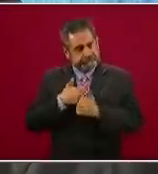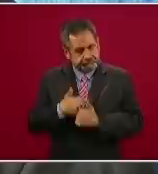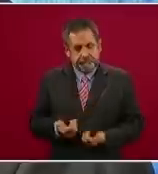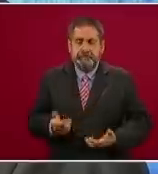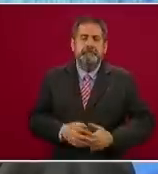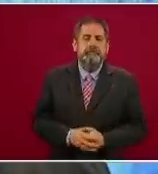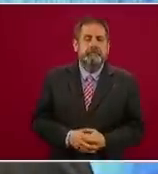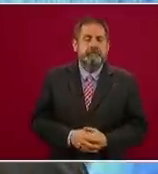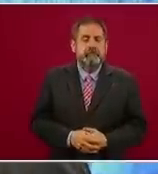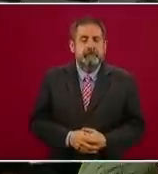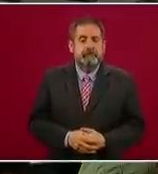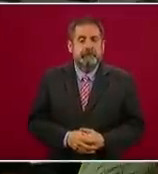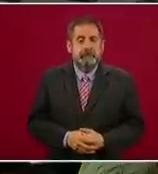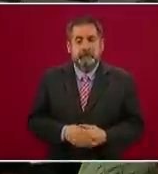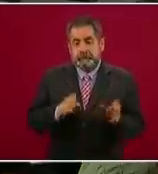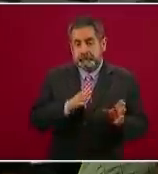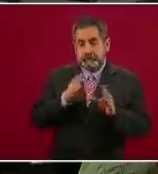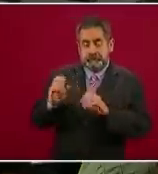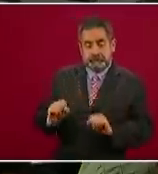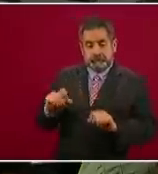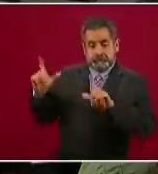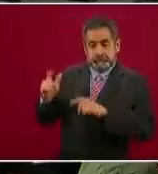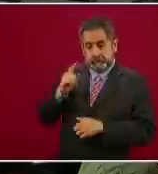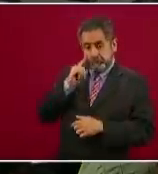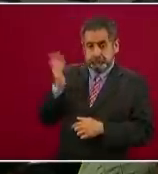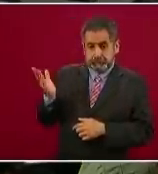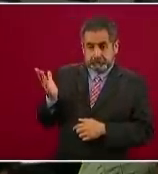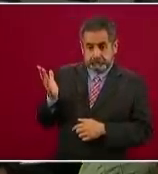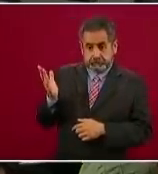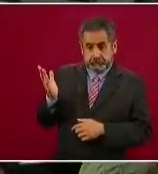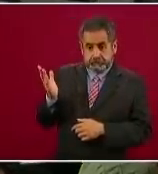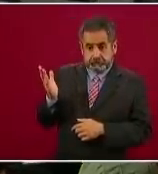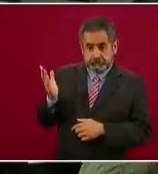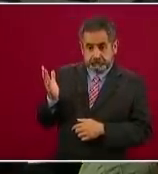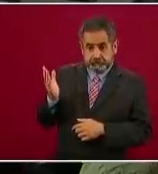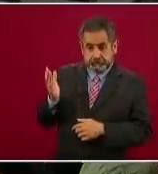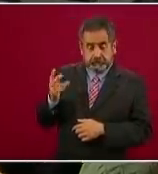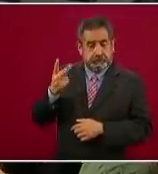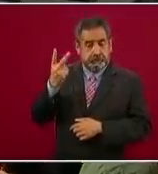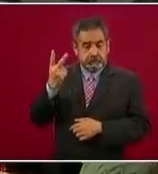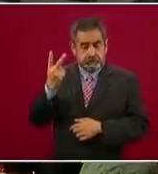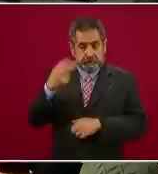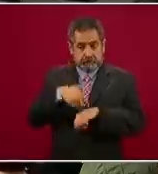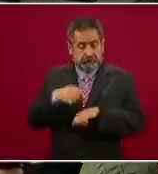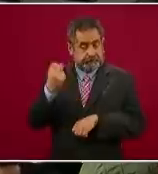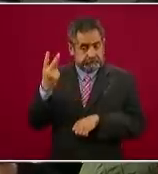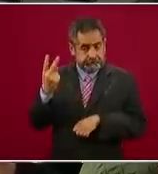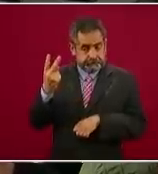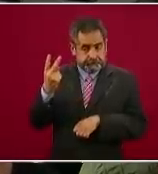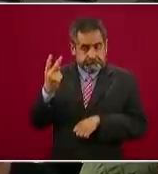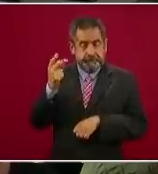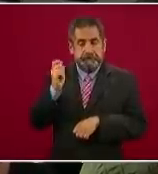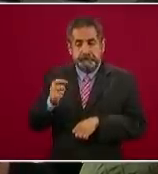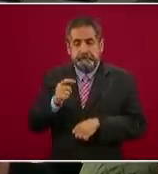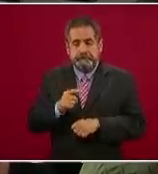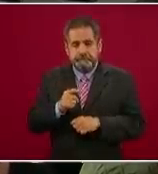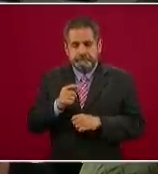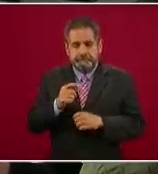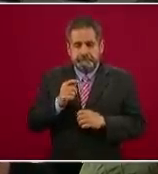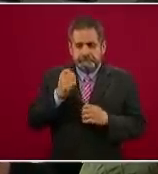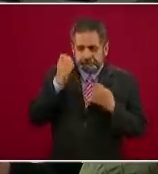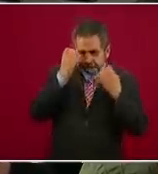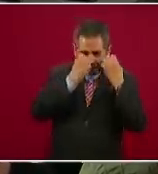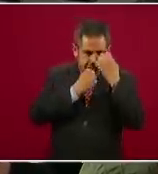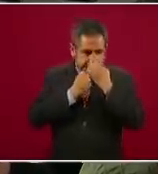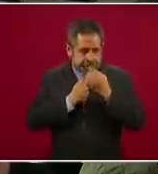En esta preparación, en la siguiente diapositiva, vemos la fase 2. Esa fue la fase 1, crear los documentos. La fase 2 fue un diagnóstico de la